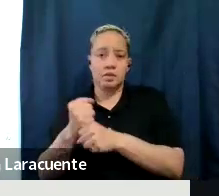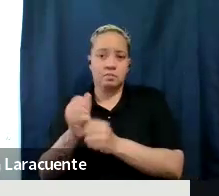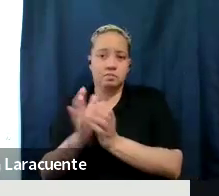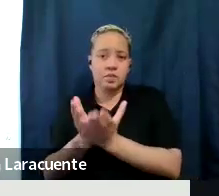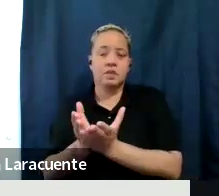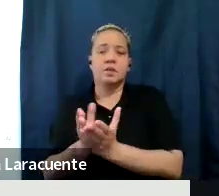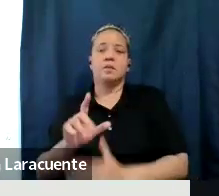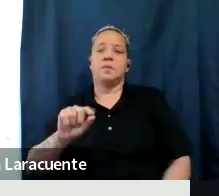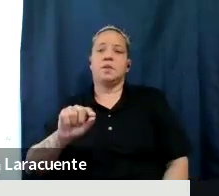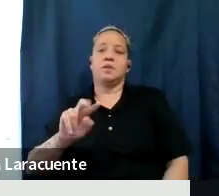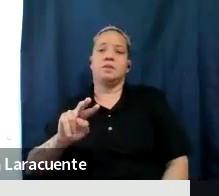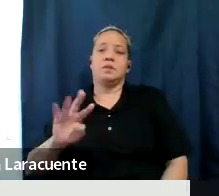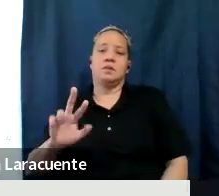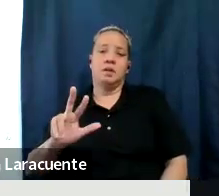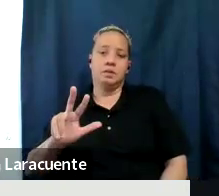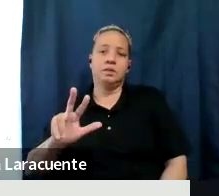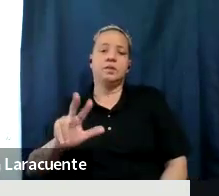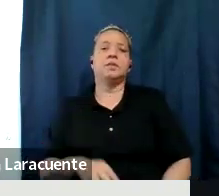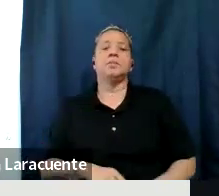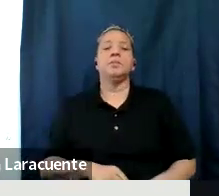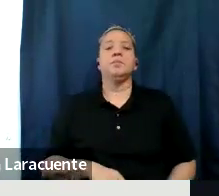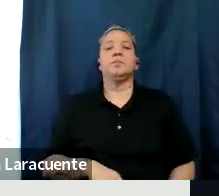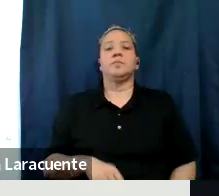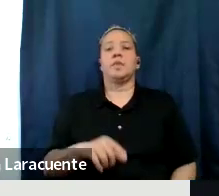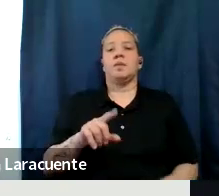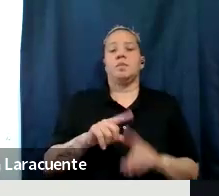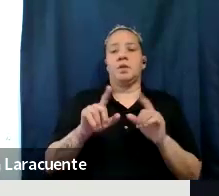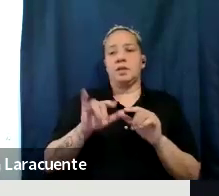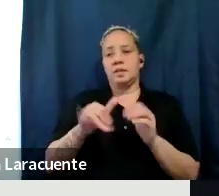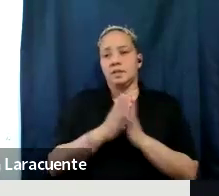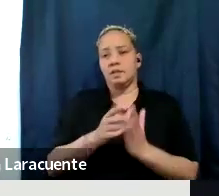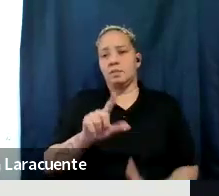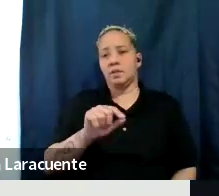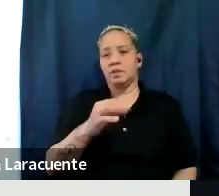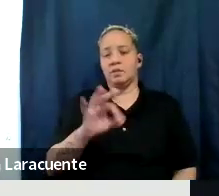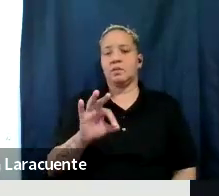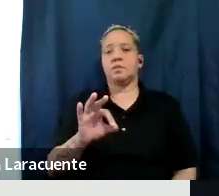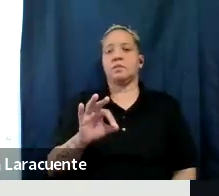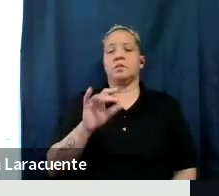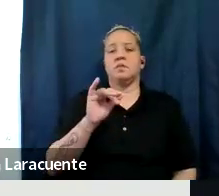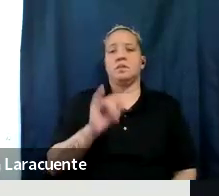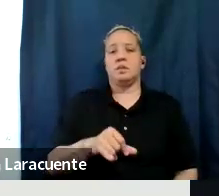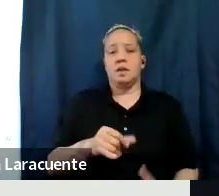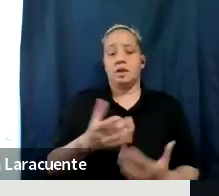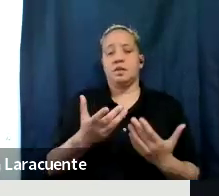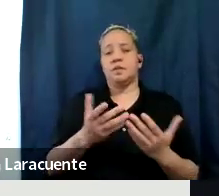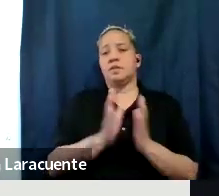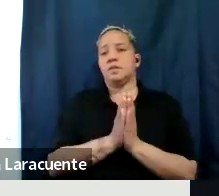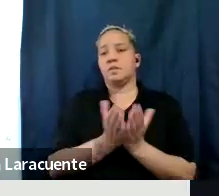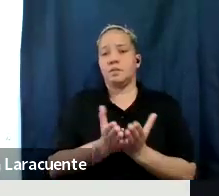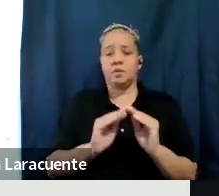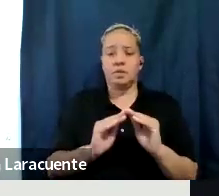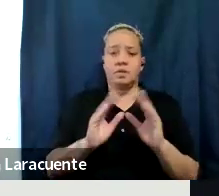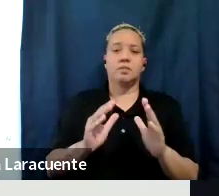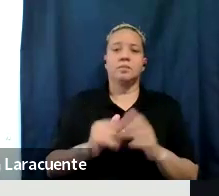de Simón Arce se publica en 2019. Y ahí monta, en ese libro, aclara, un